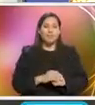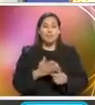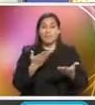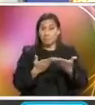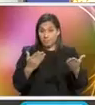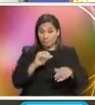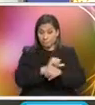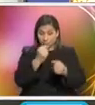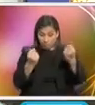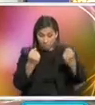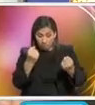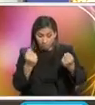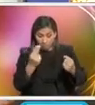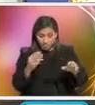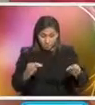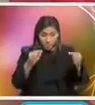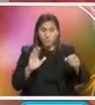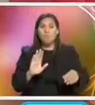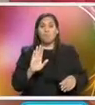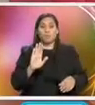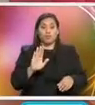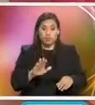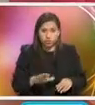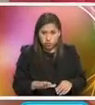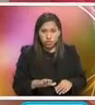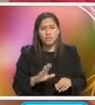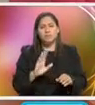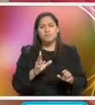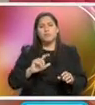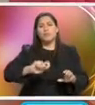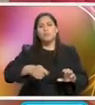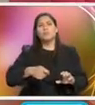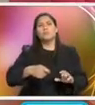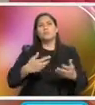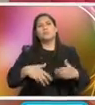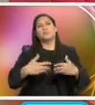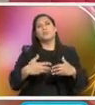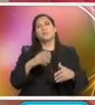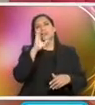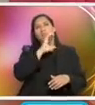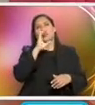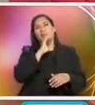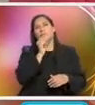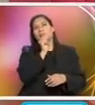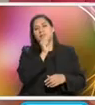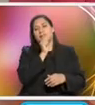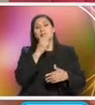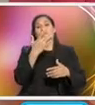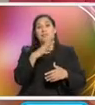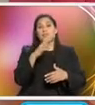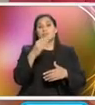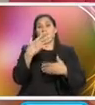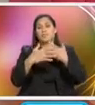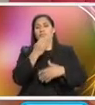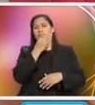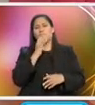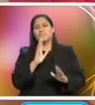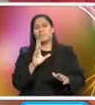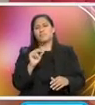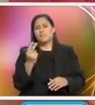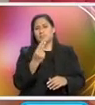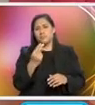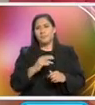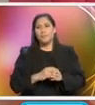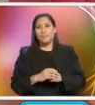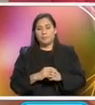necesitas pisar el acelerador para que arranque. O calentar el motor. O calentar el motor, ¿no? 10, 15 minutos previos a la hora de